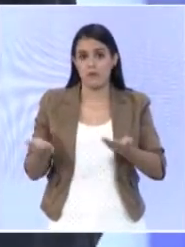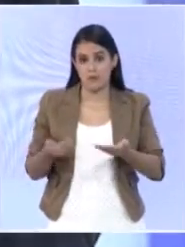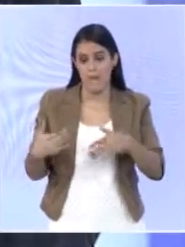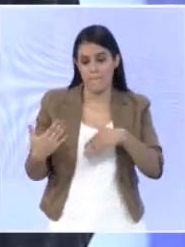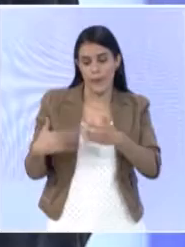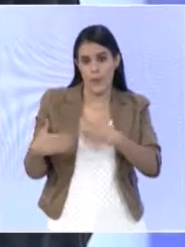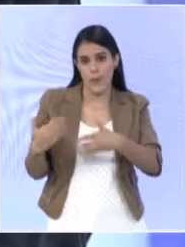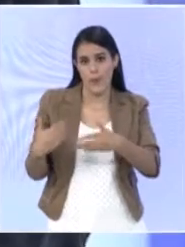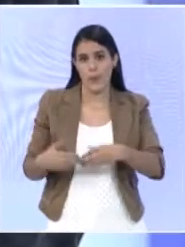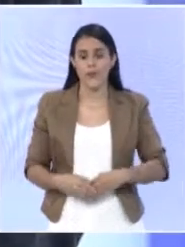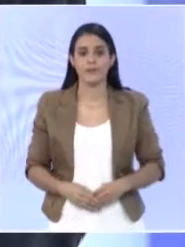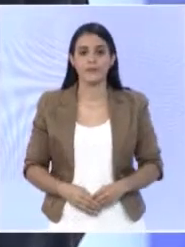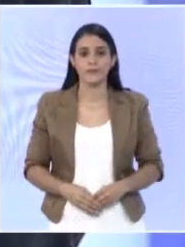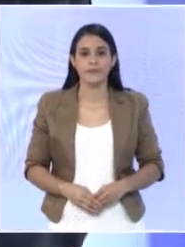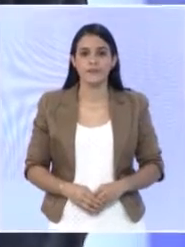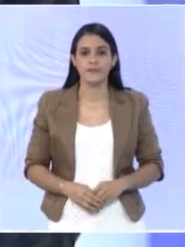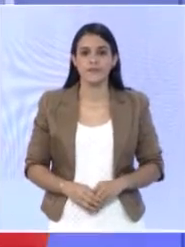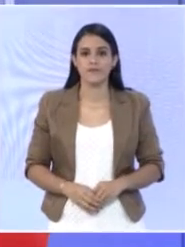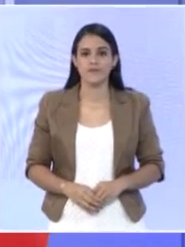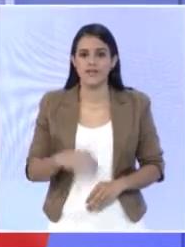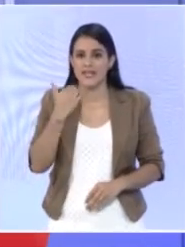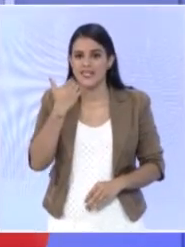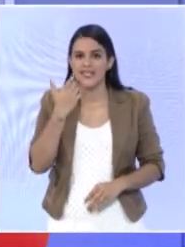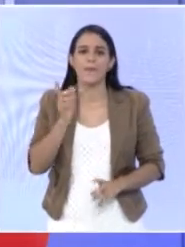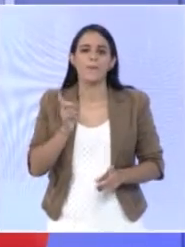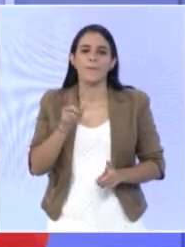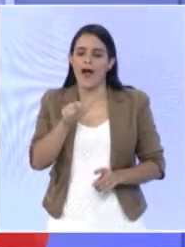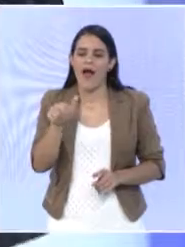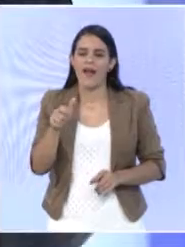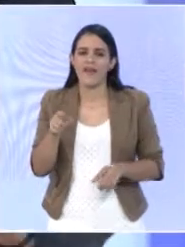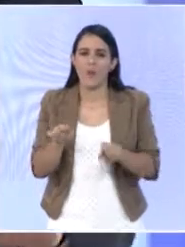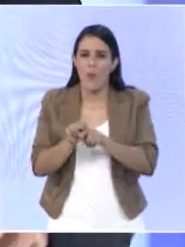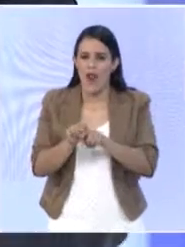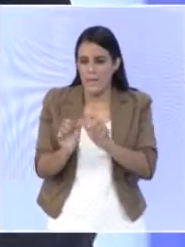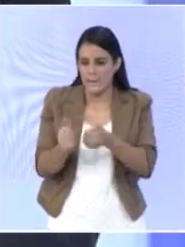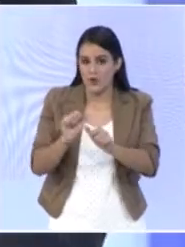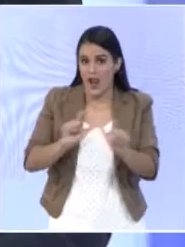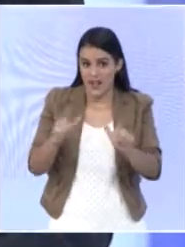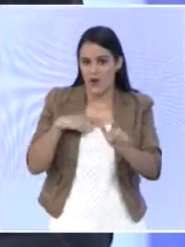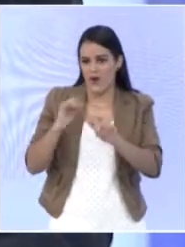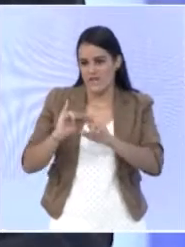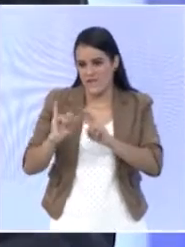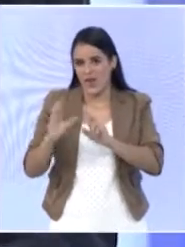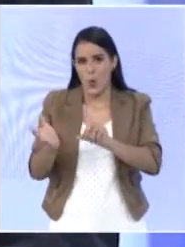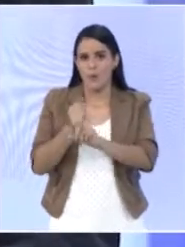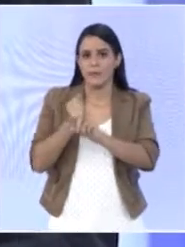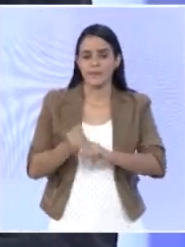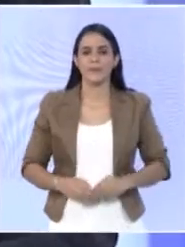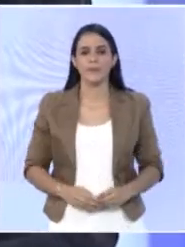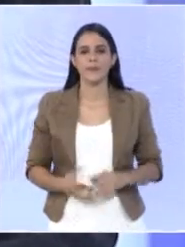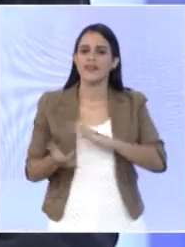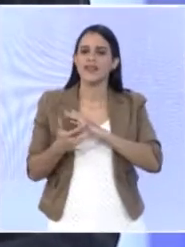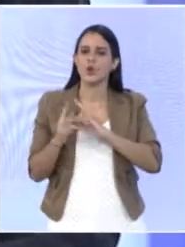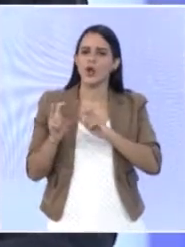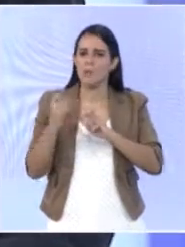digamos ya ya no ya nacieron esos bebés y estamos en el proceso de terminar consolidar esas tecnologías una de las tecnologías que